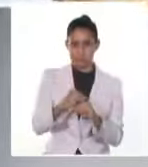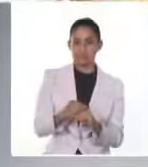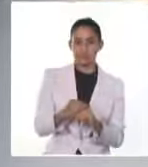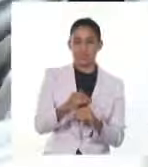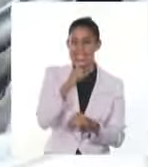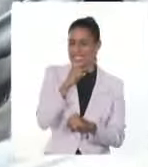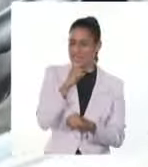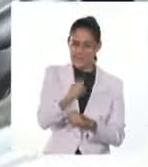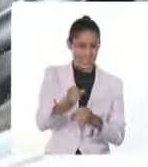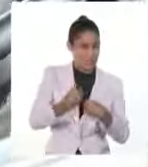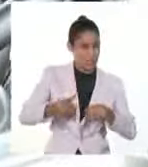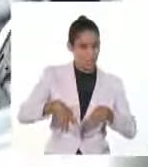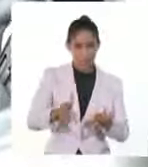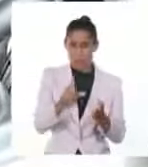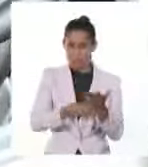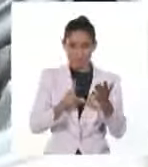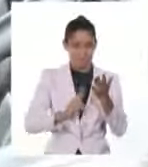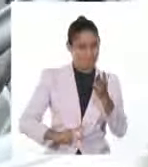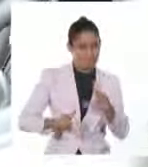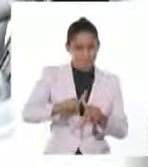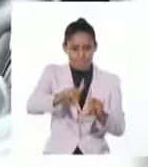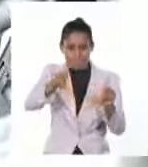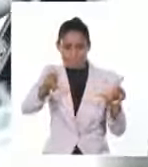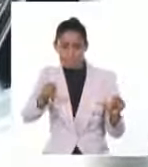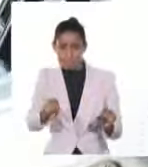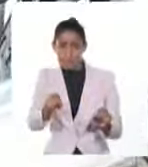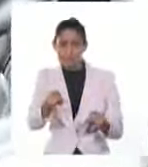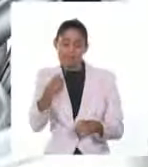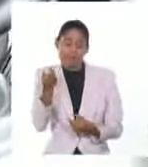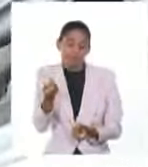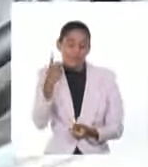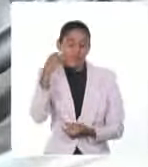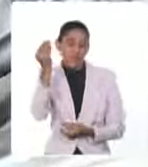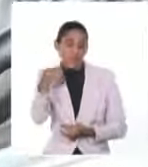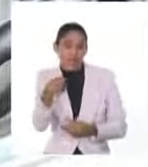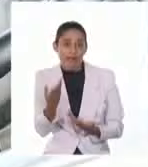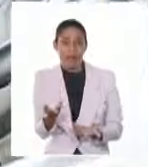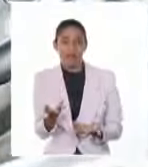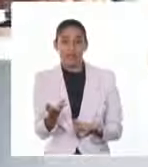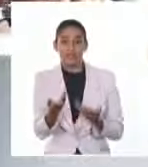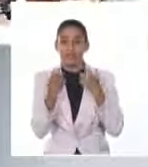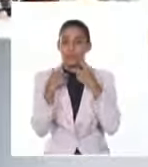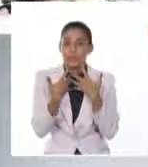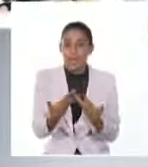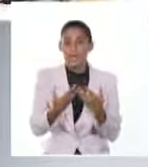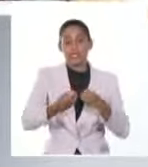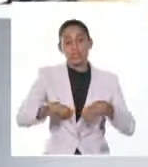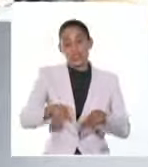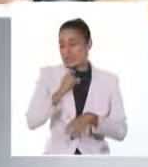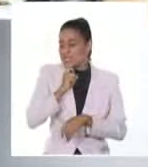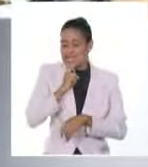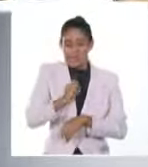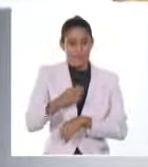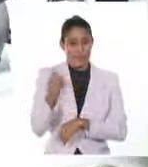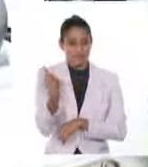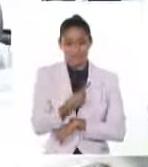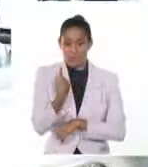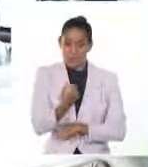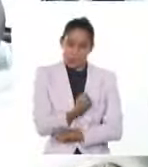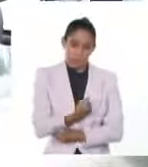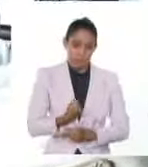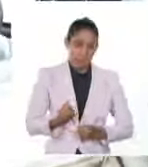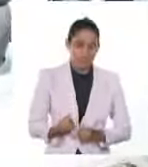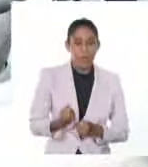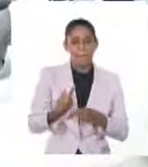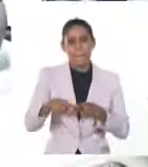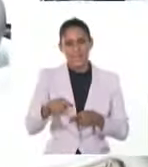electroenergética. Compleja, y eso, figúrate, de cierto modo es más difícil para nosotros. Pero no, en un tiempo